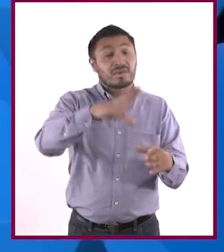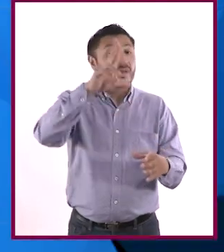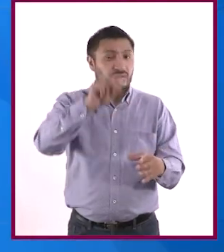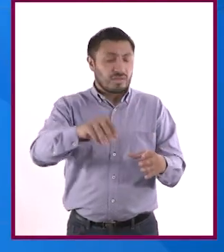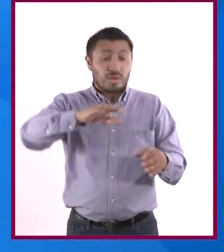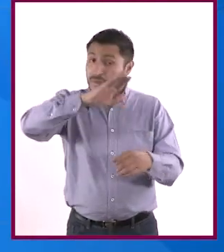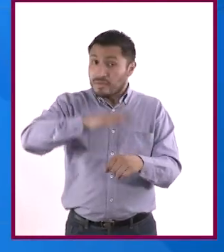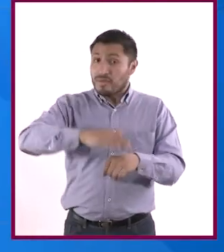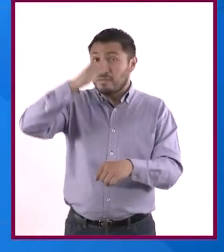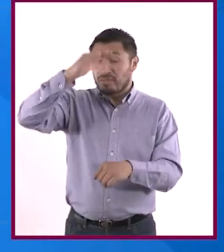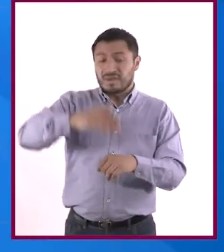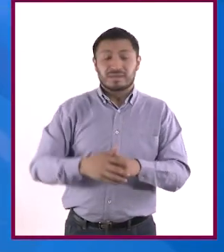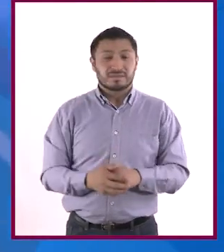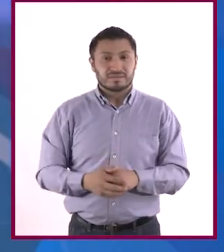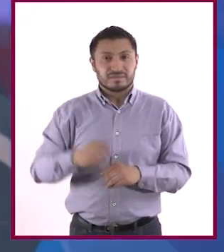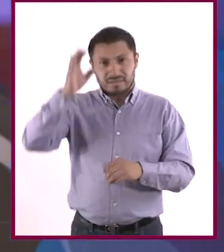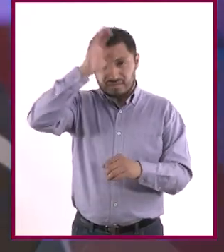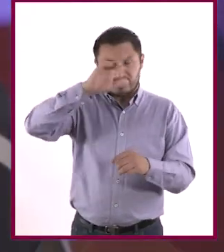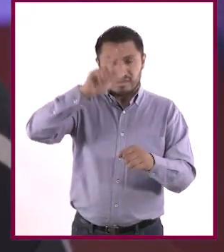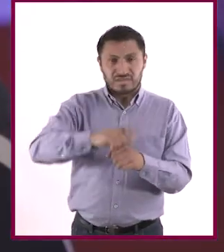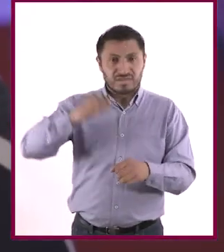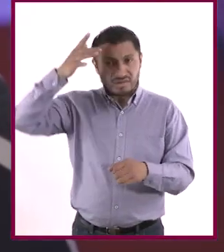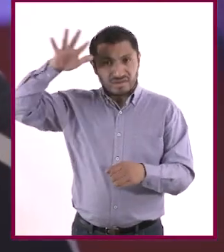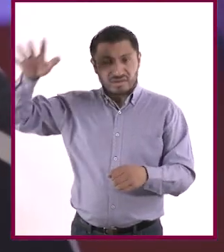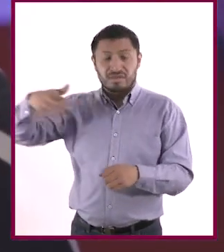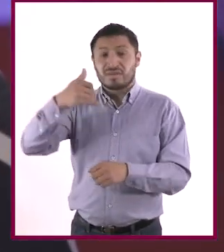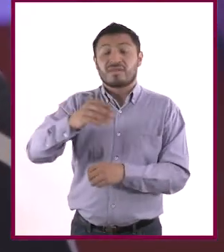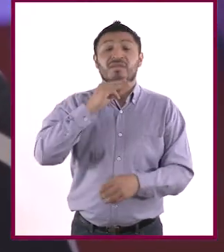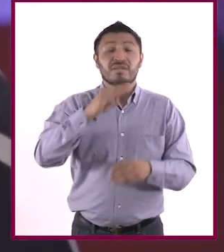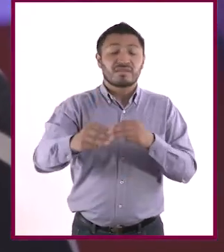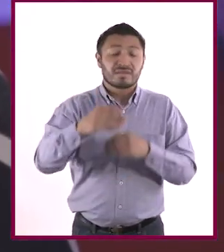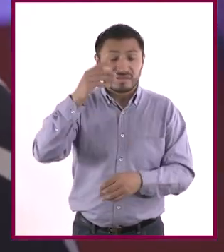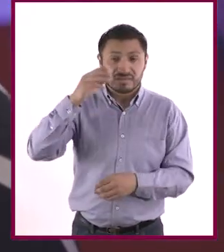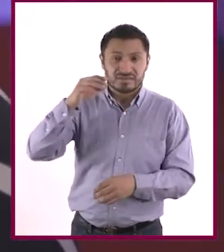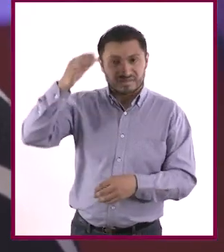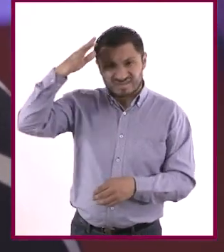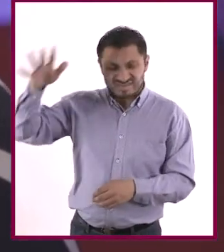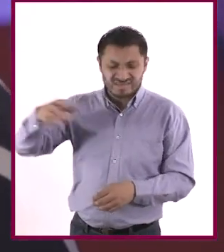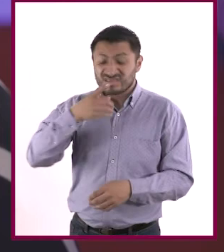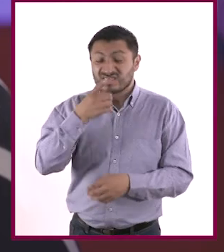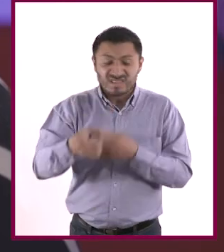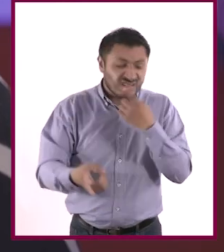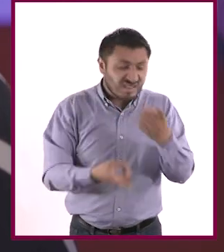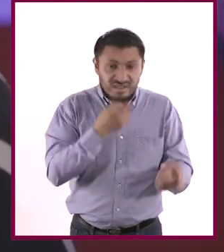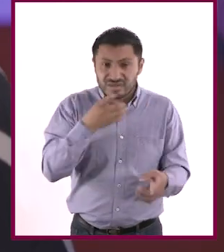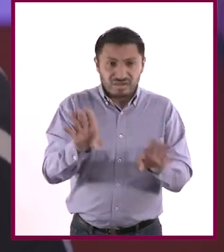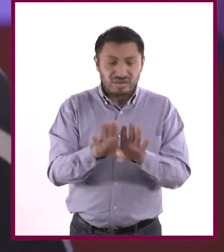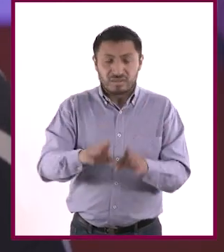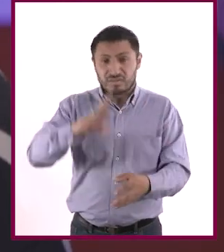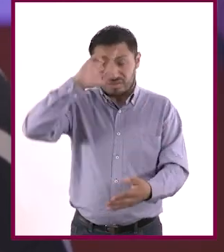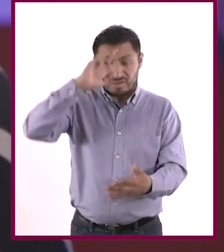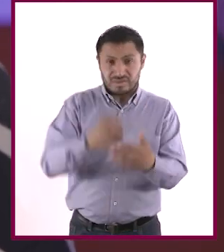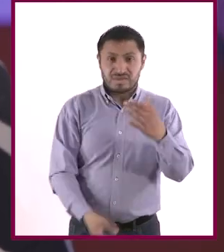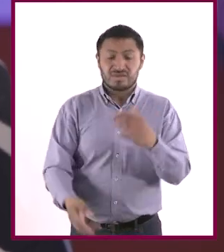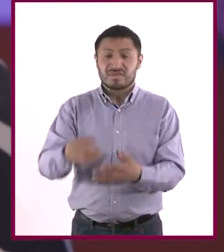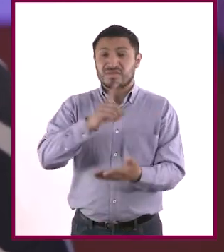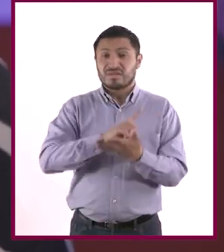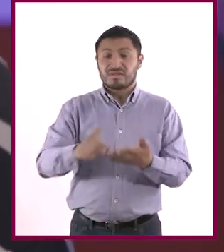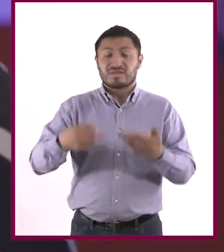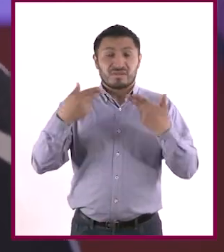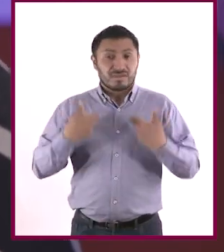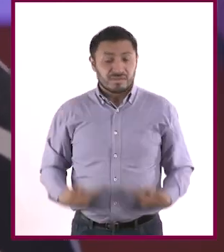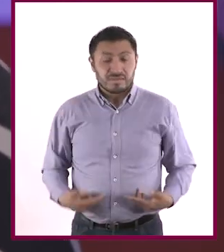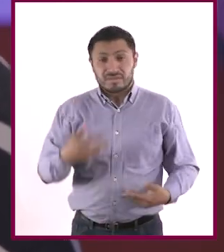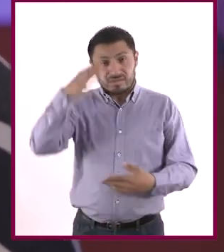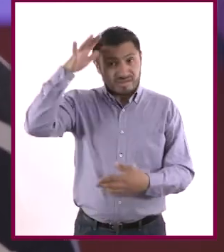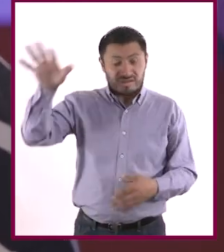centramos. La cultura adultocentrista y los mensajes adultistas son incompatibles con el respeto a los derechos humanos. El